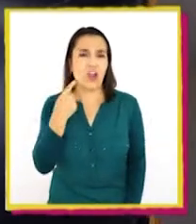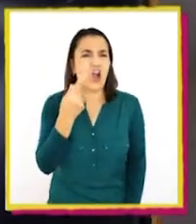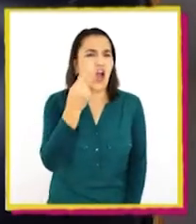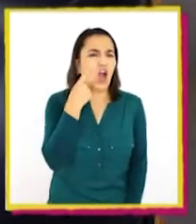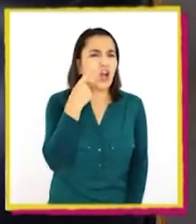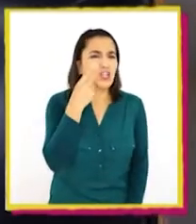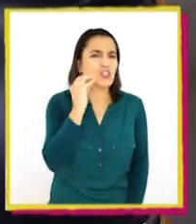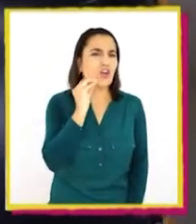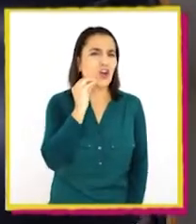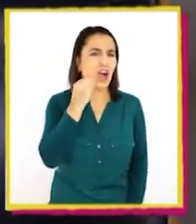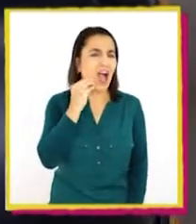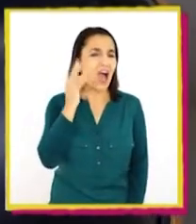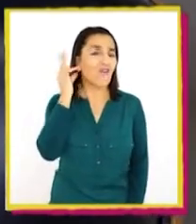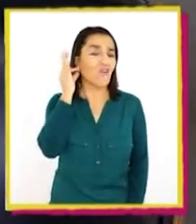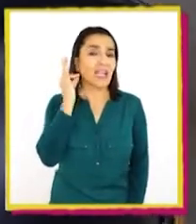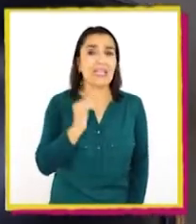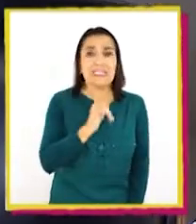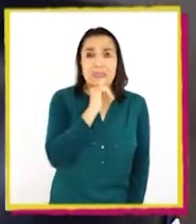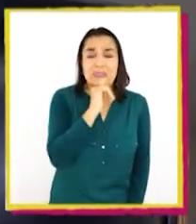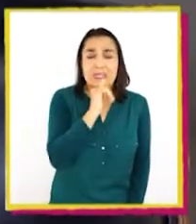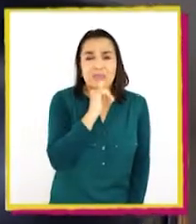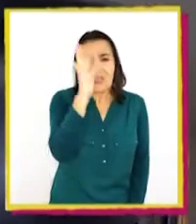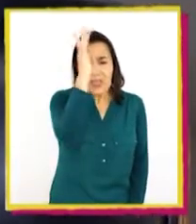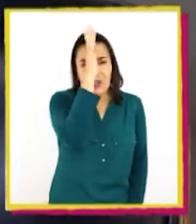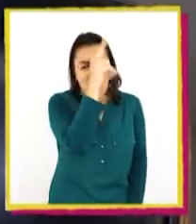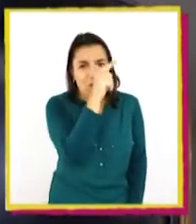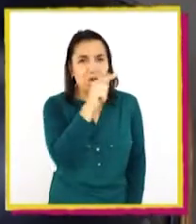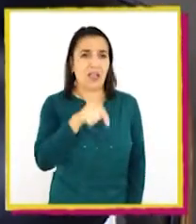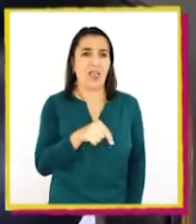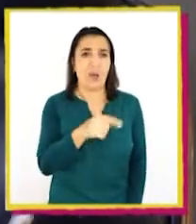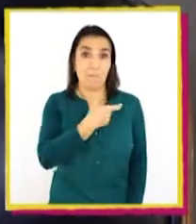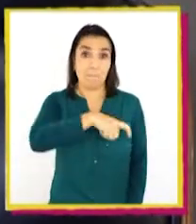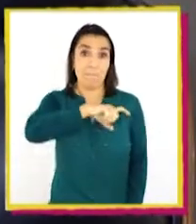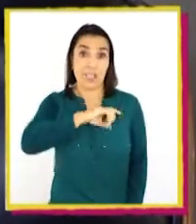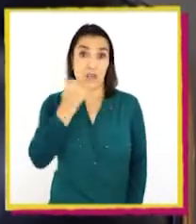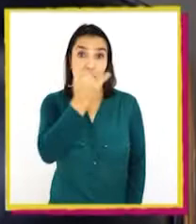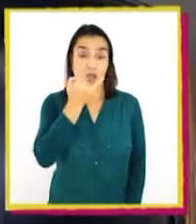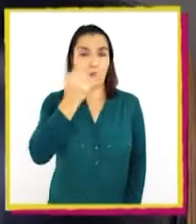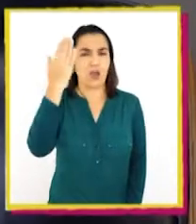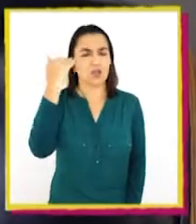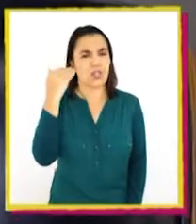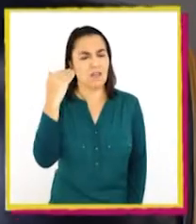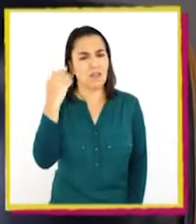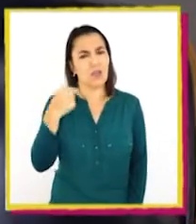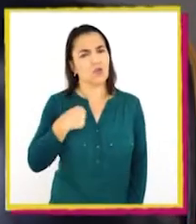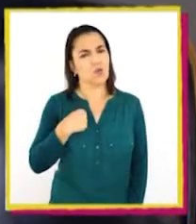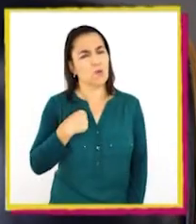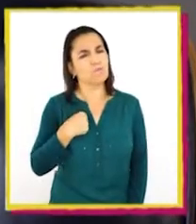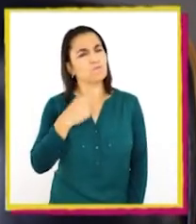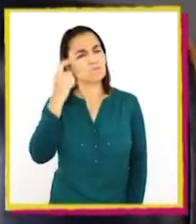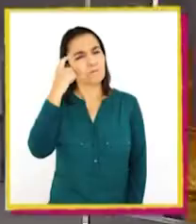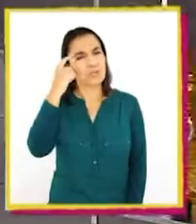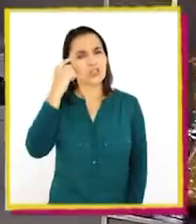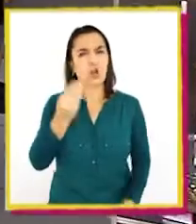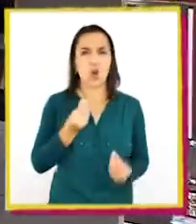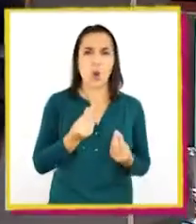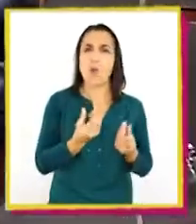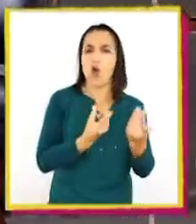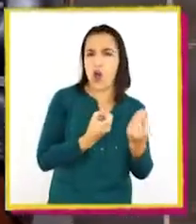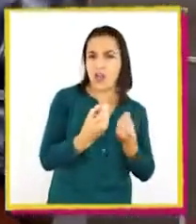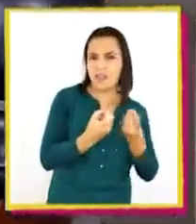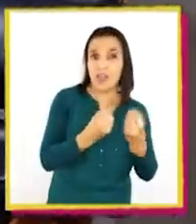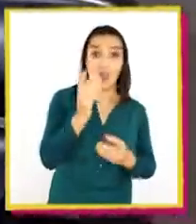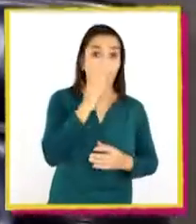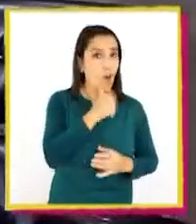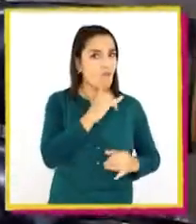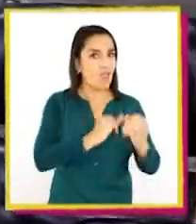sabía cómo decirle que estaba enamorado de ella porque no hablaba español. Me pregunto, ¿cómo lo habrá hecho para conquistarla? Porque no había